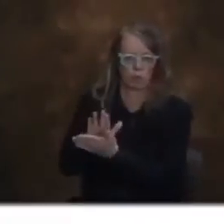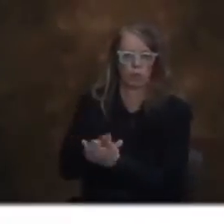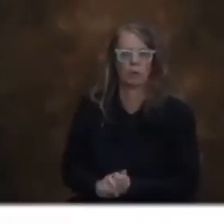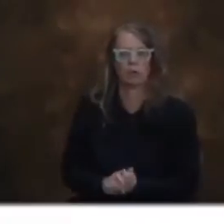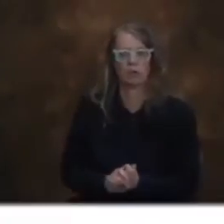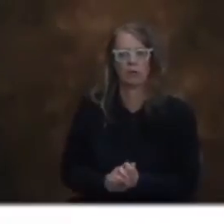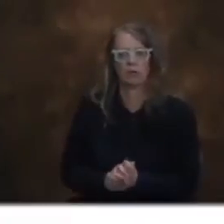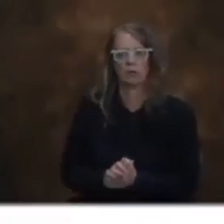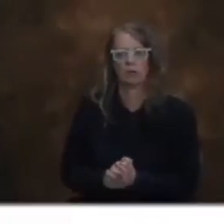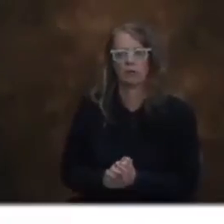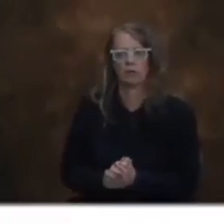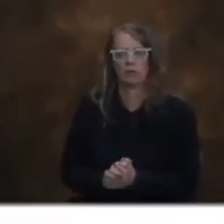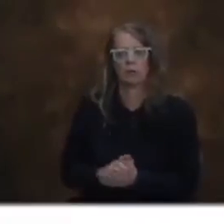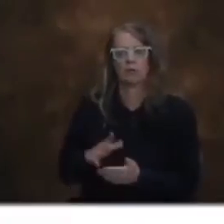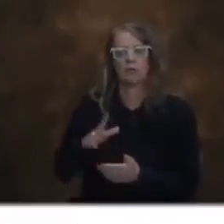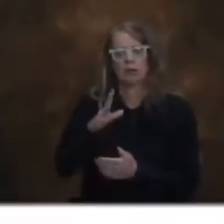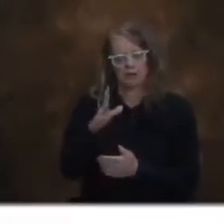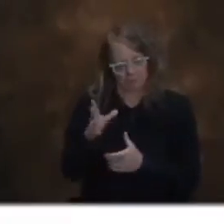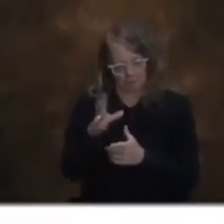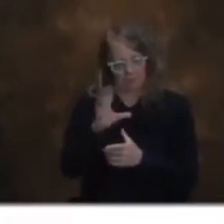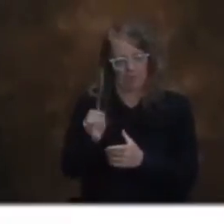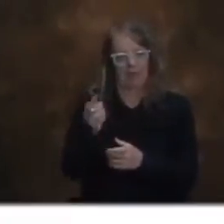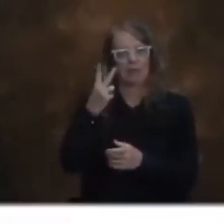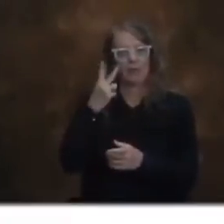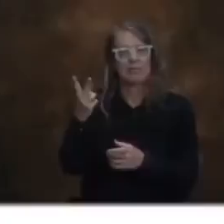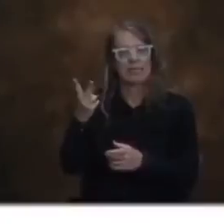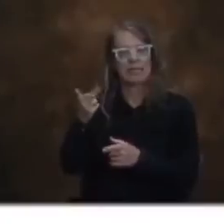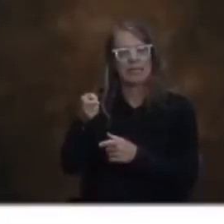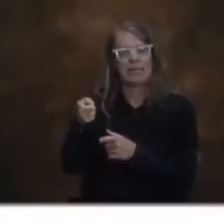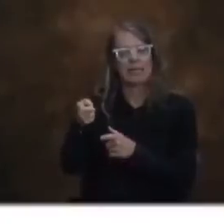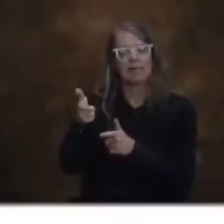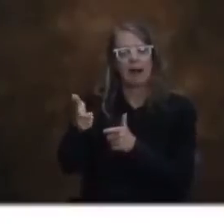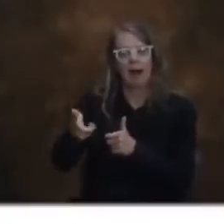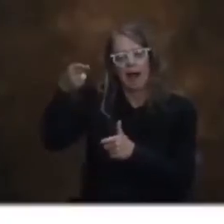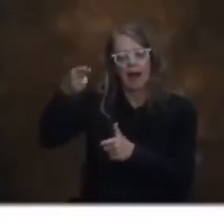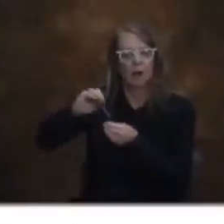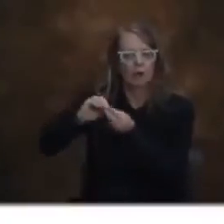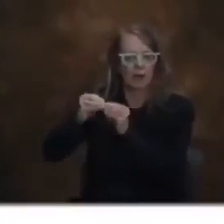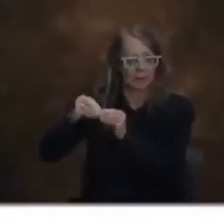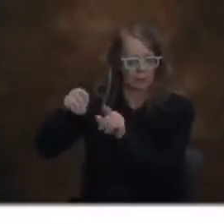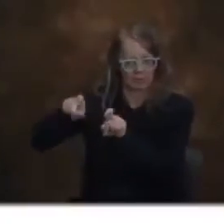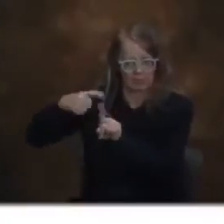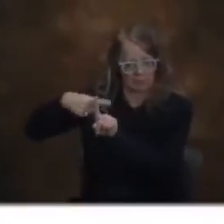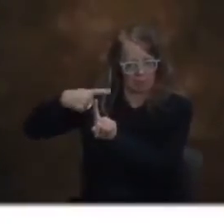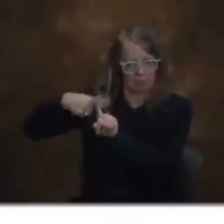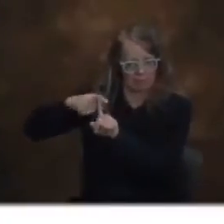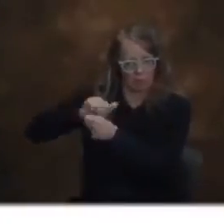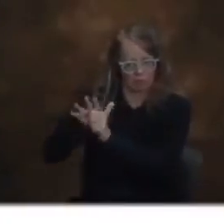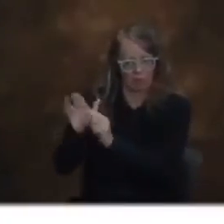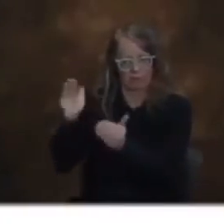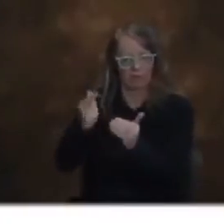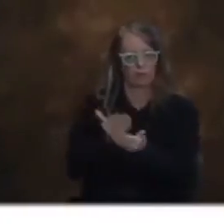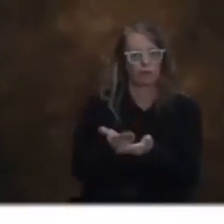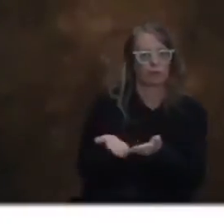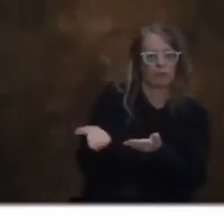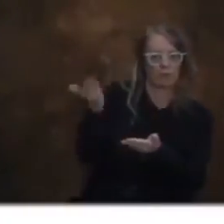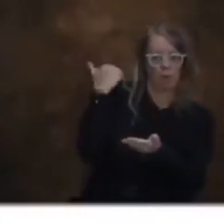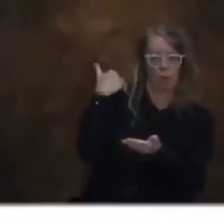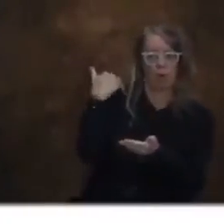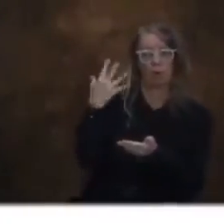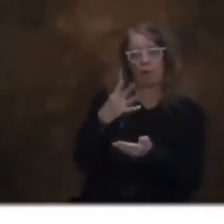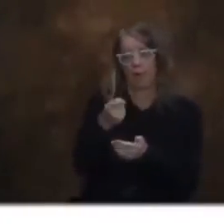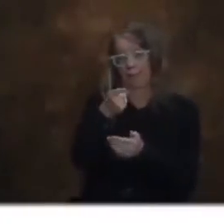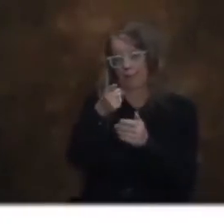el nuestro grupo de personas en edad escolar y está incrementando en relación al pasado y la